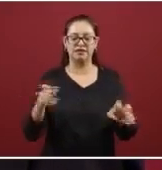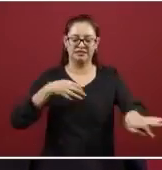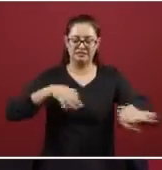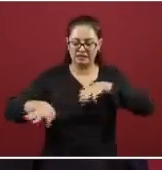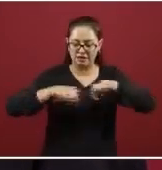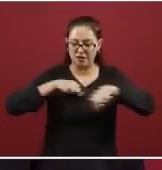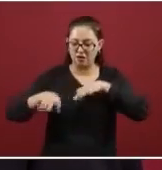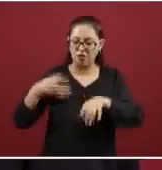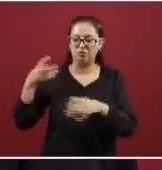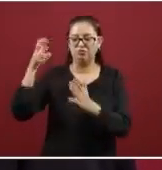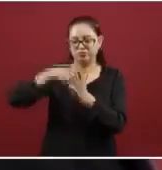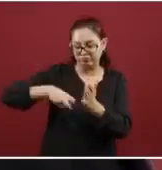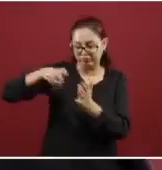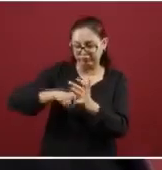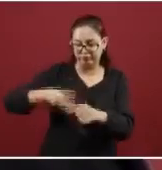laboral.